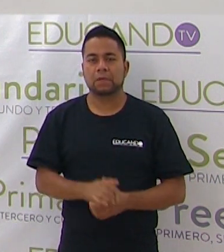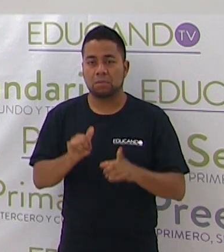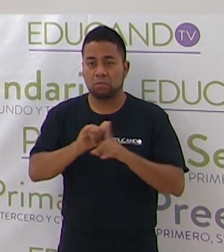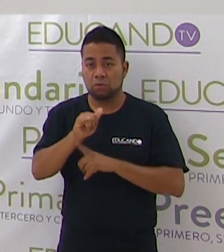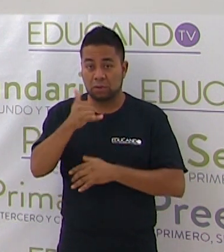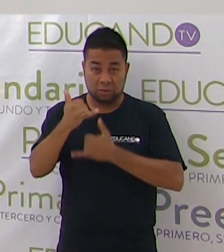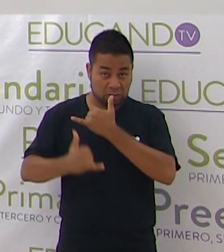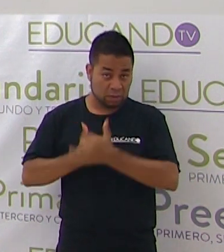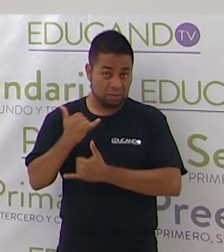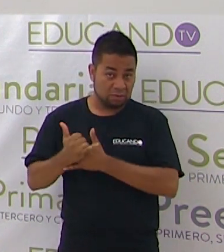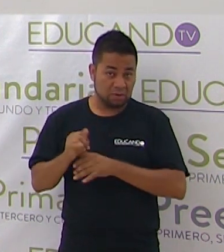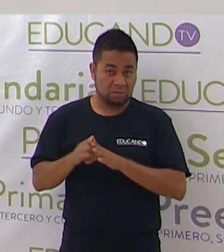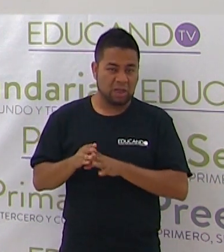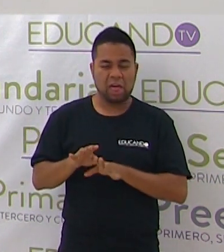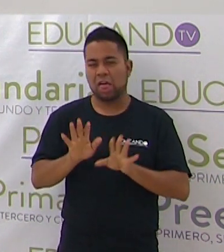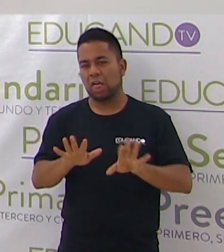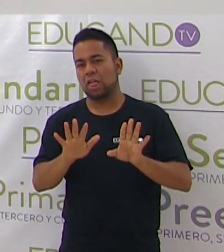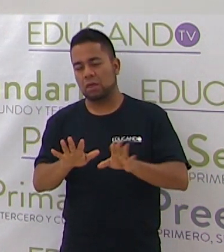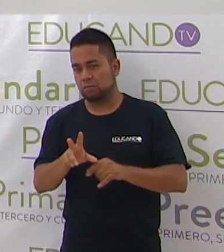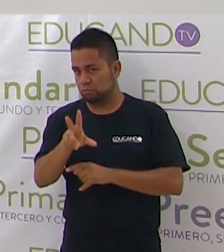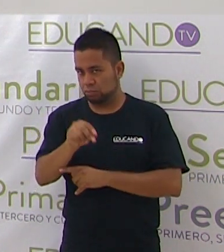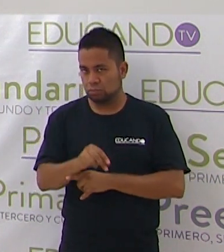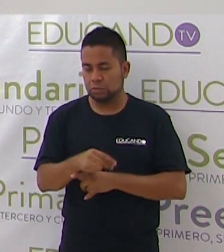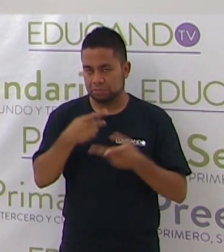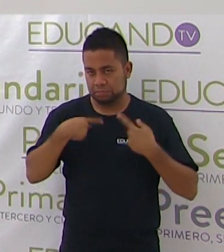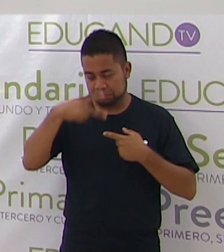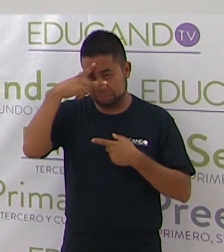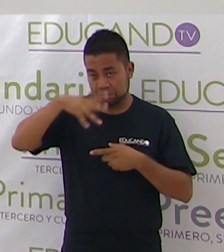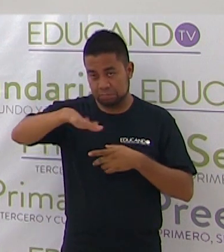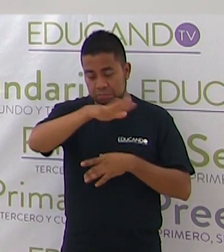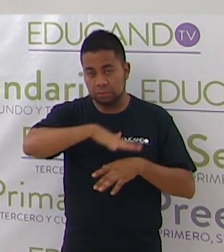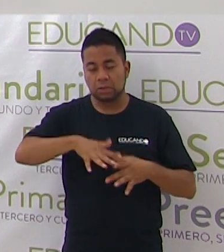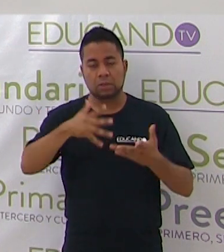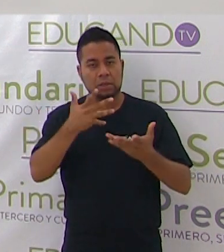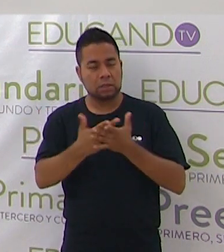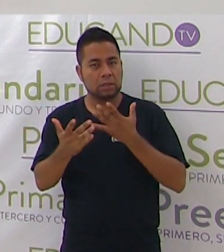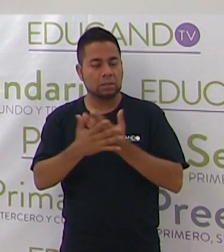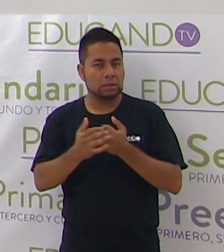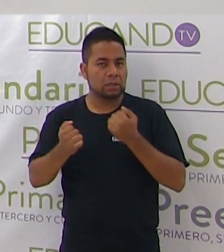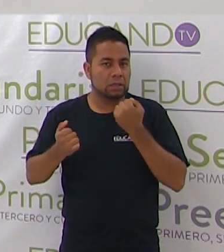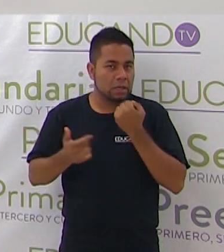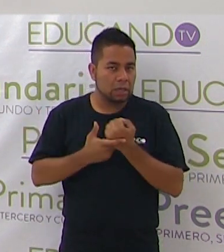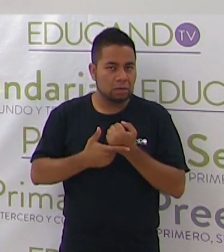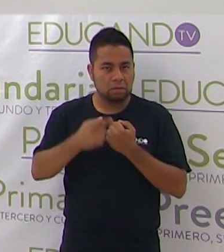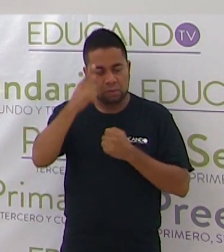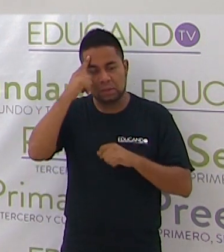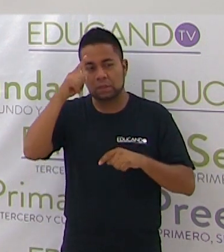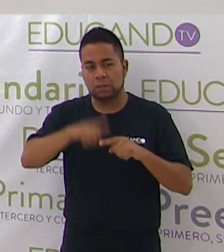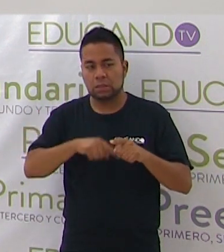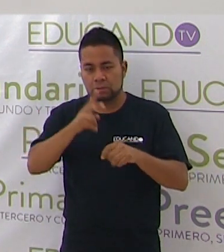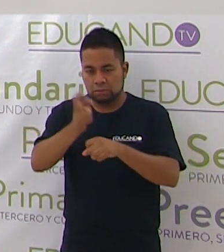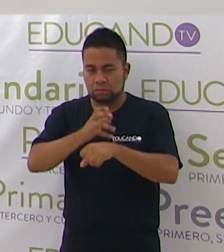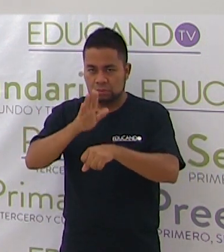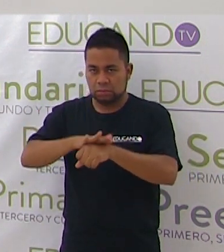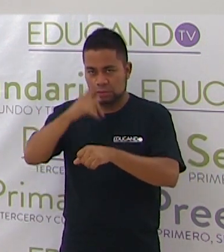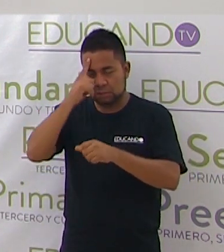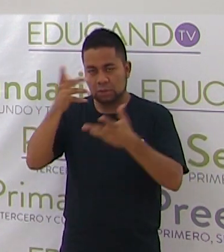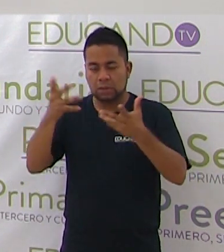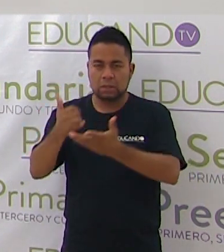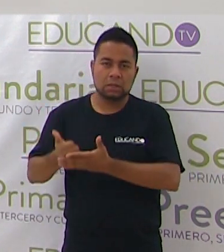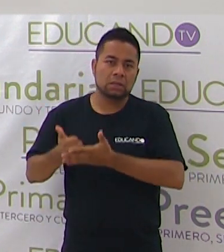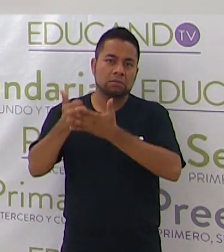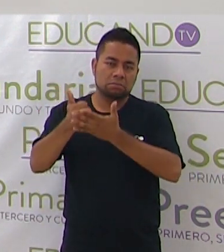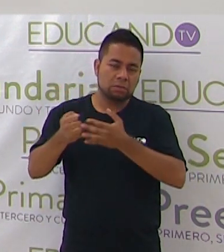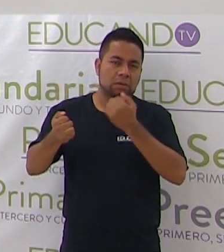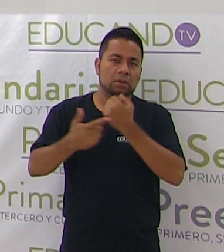juego. Los mexicanos debemos hacer algo. Los invito a ustedes que me están viendo a hacer algo